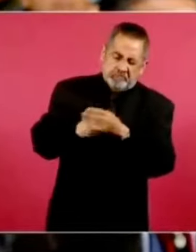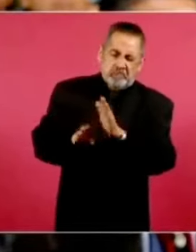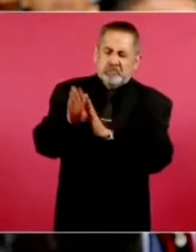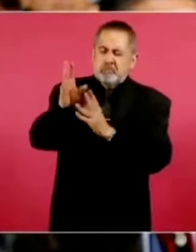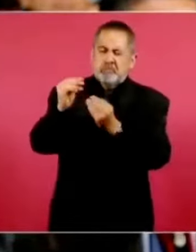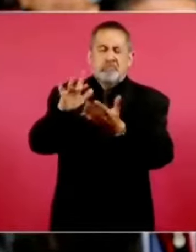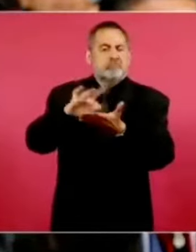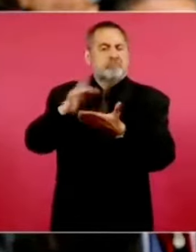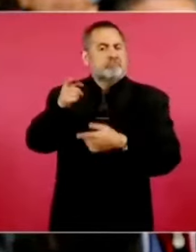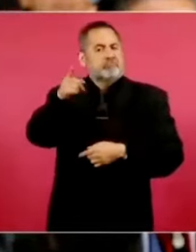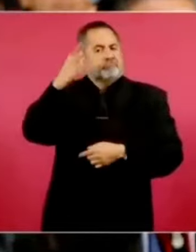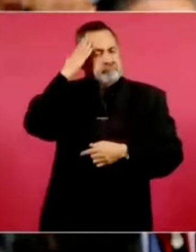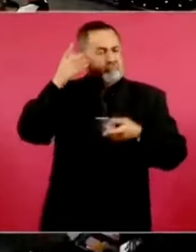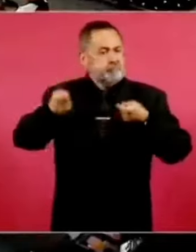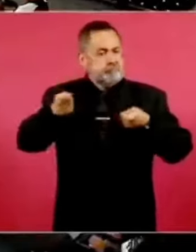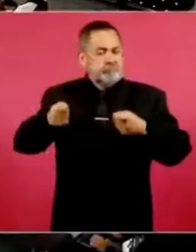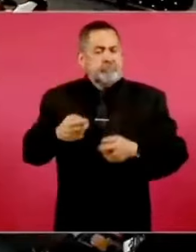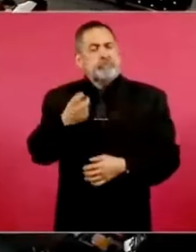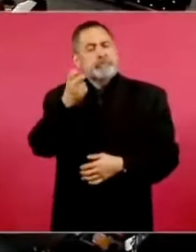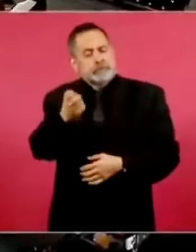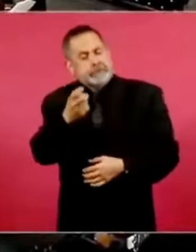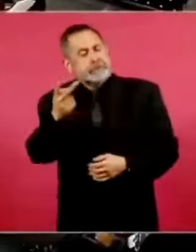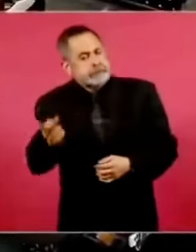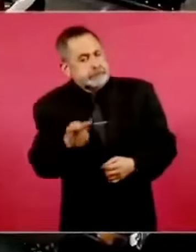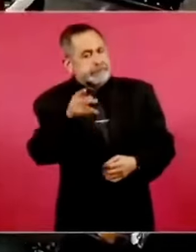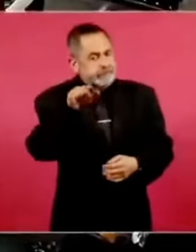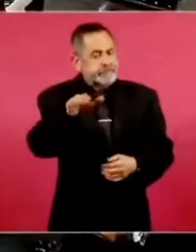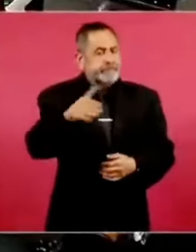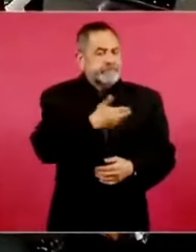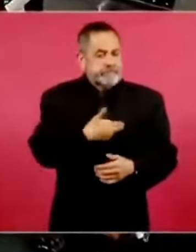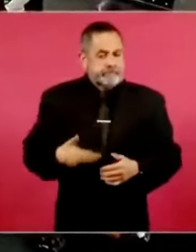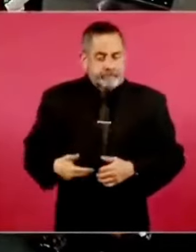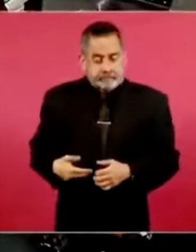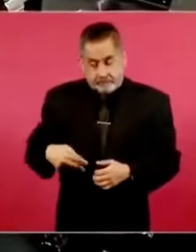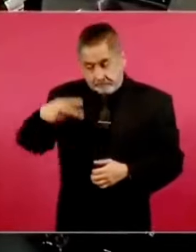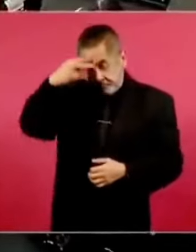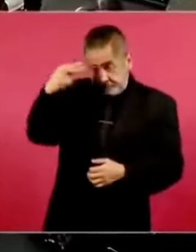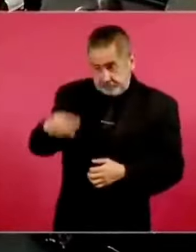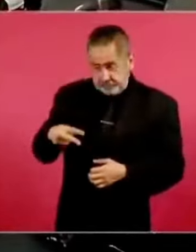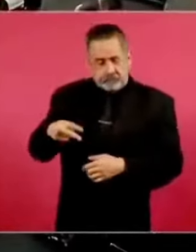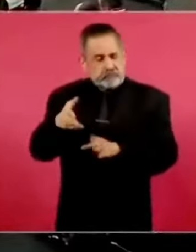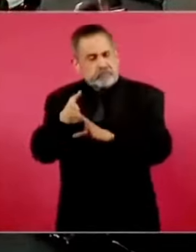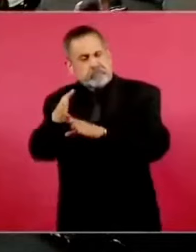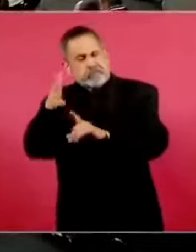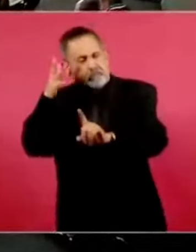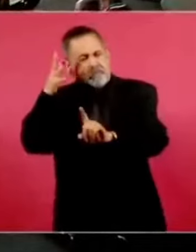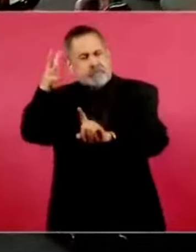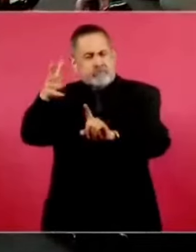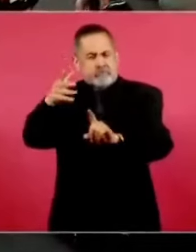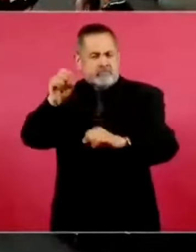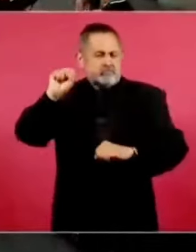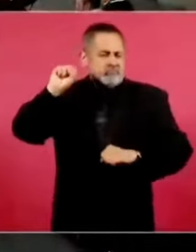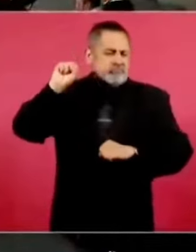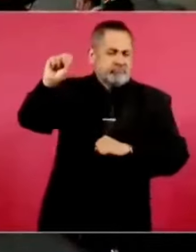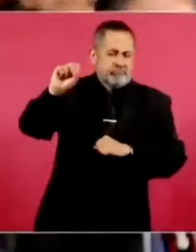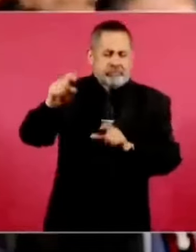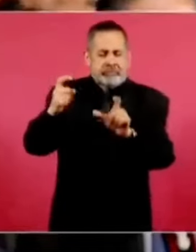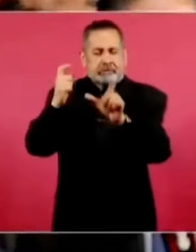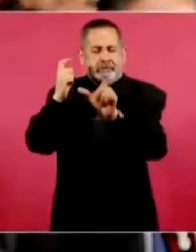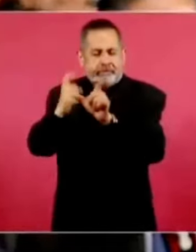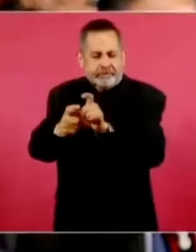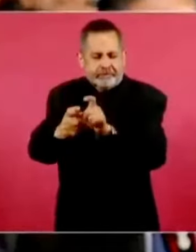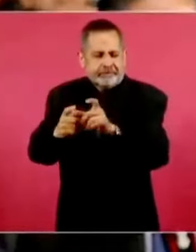a su conducción. Por ello le pregunto, presidente, ¿México tiene rumbo al socialismo, al